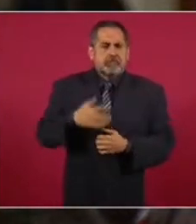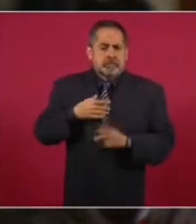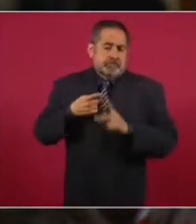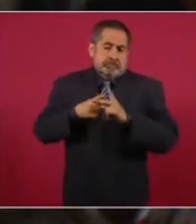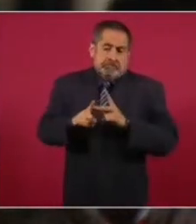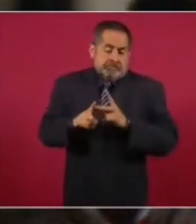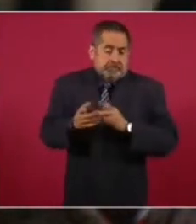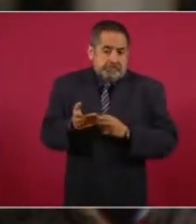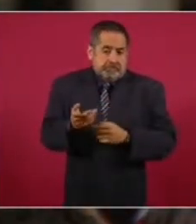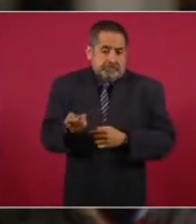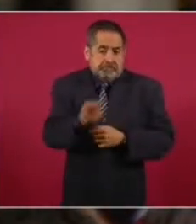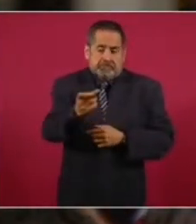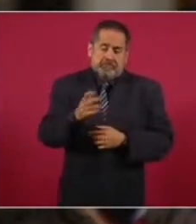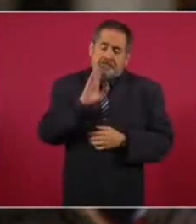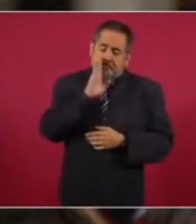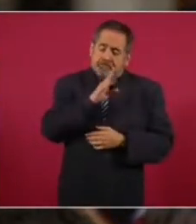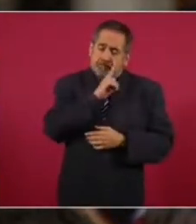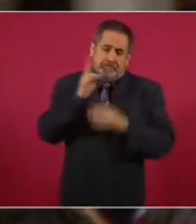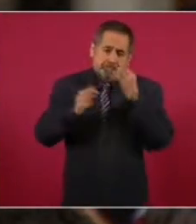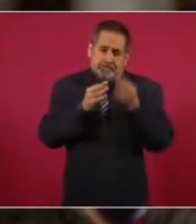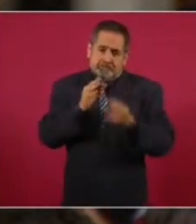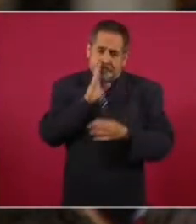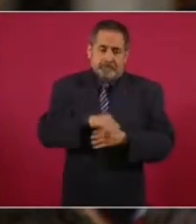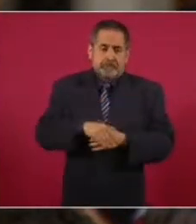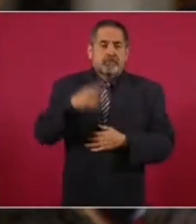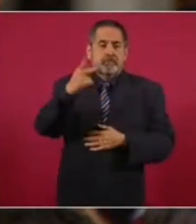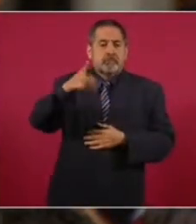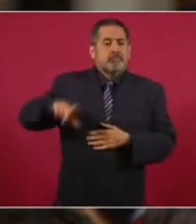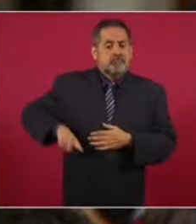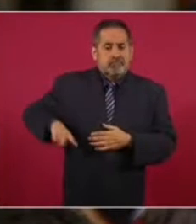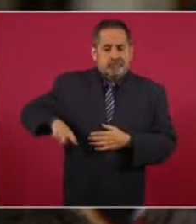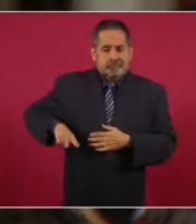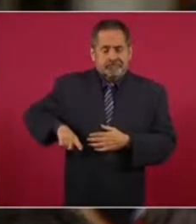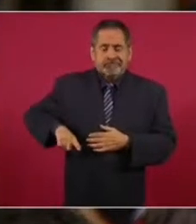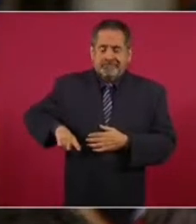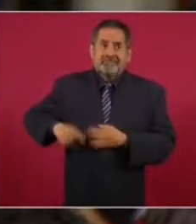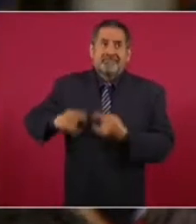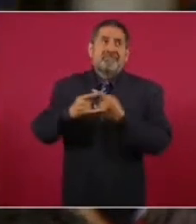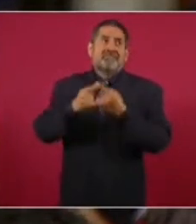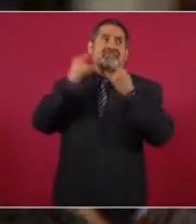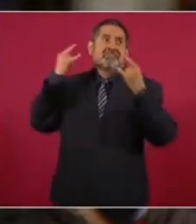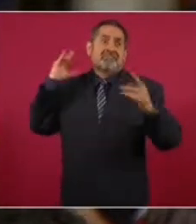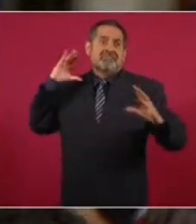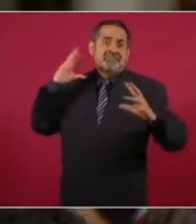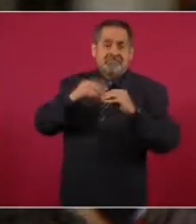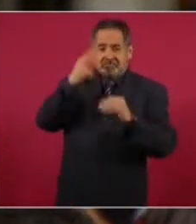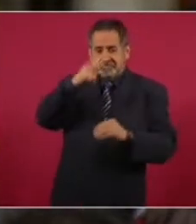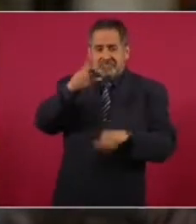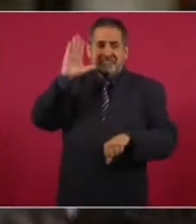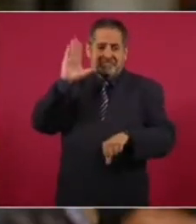comenzar con malas noticias. Su gobierno ya es el más violento en la historia moderna de México.